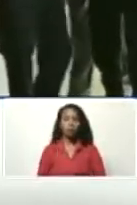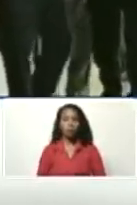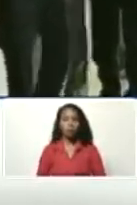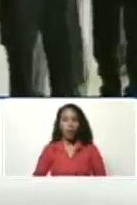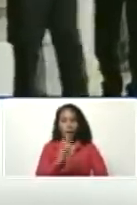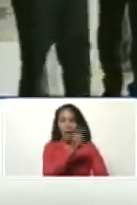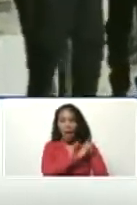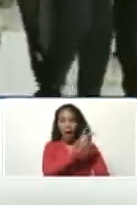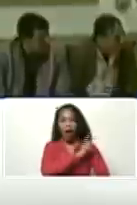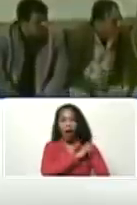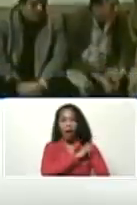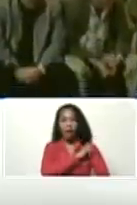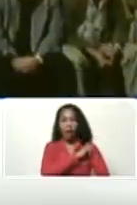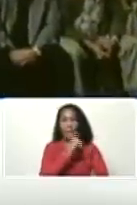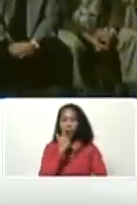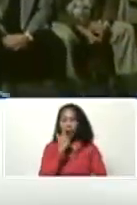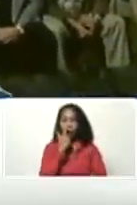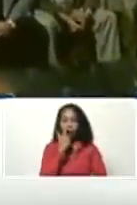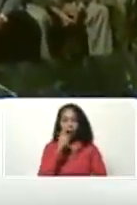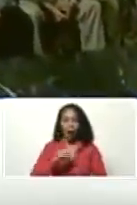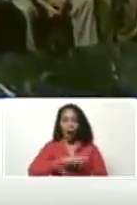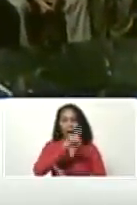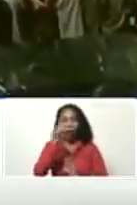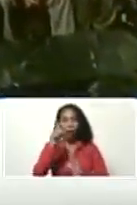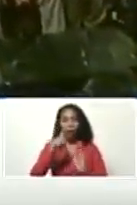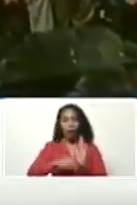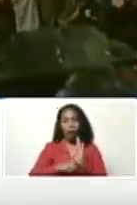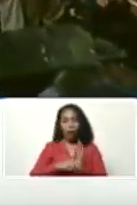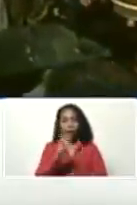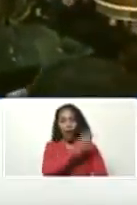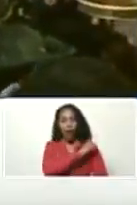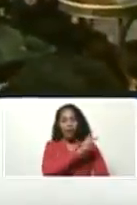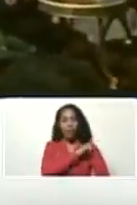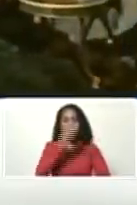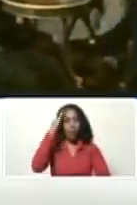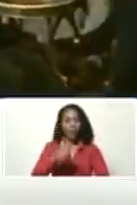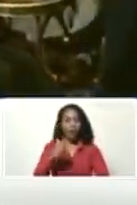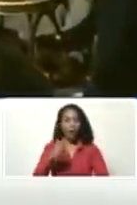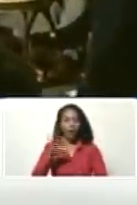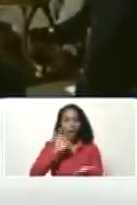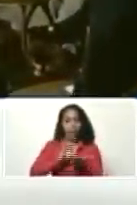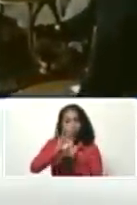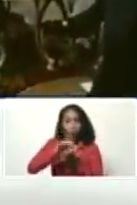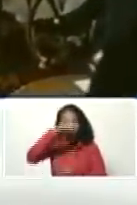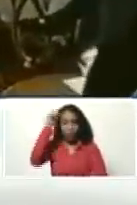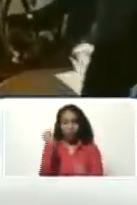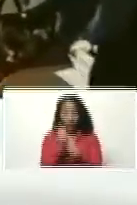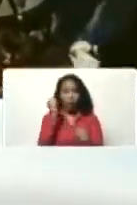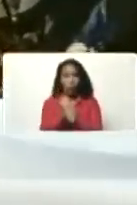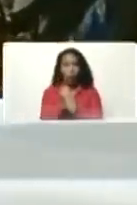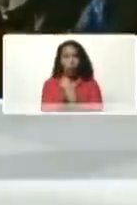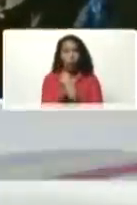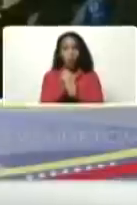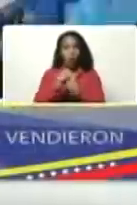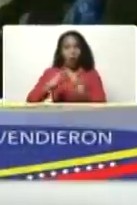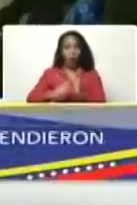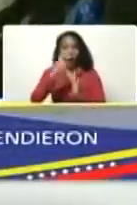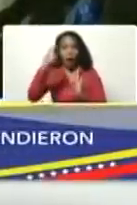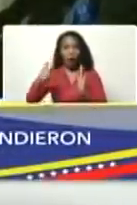general en jefe Vladimir Padrino, general en jefe Hernández Lares, comandante estratégico operacional,